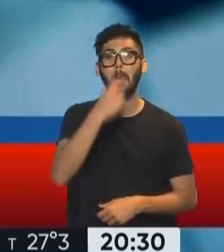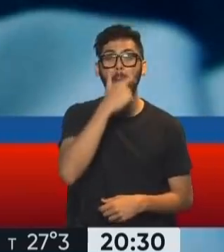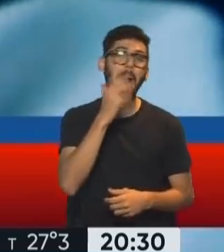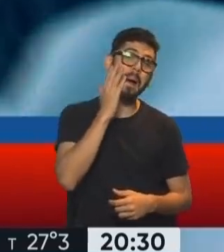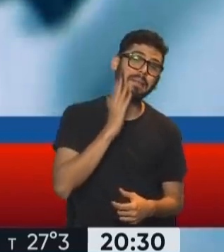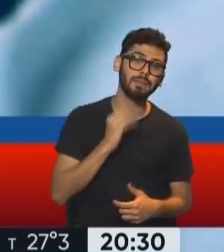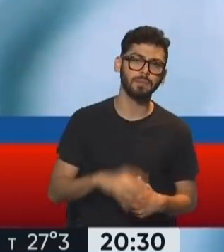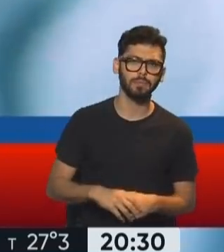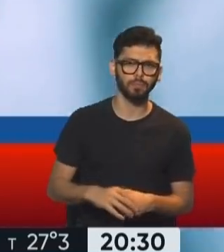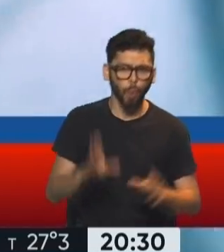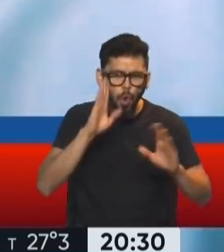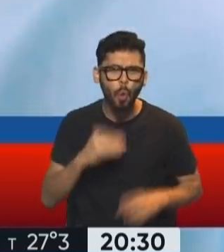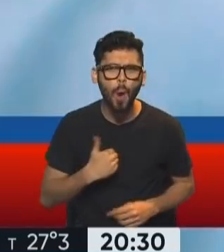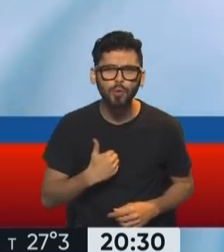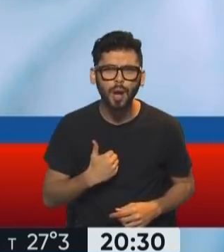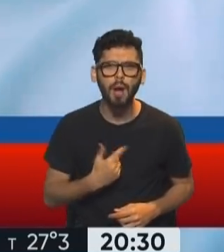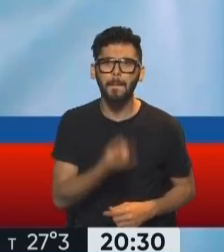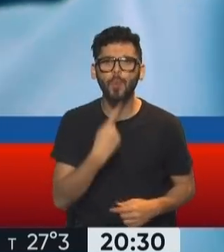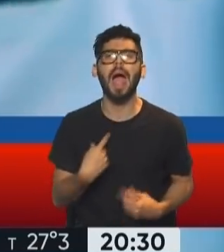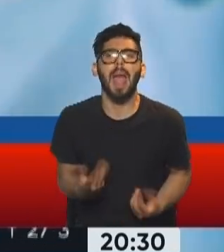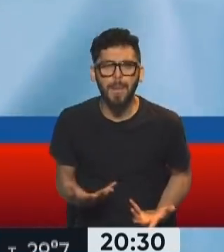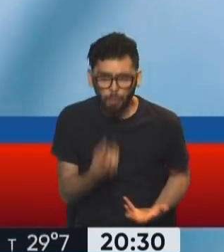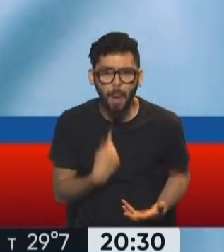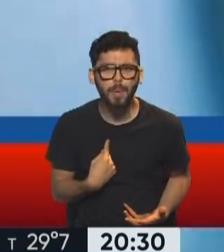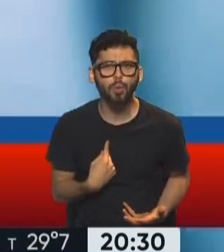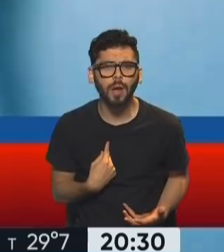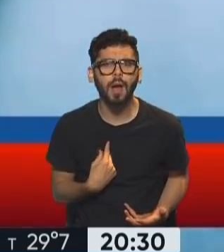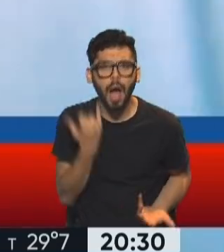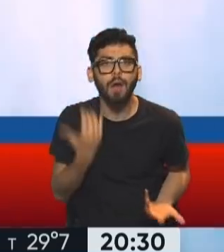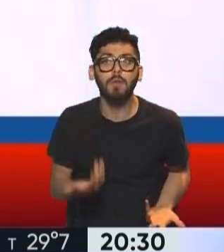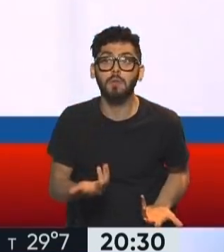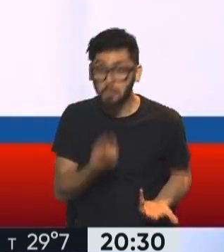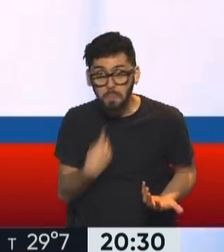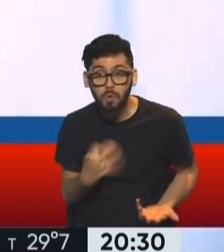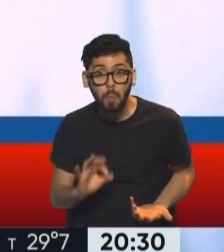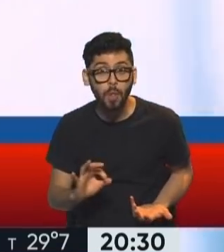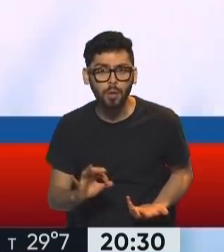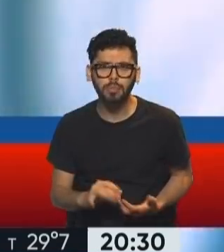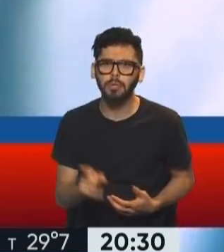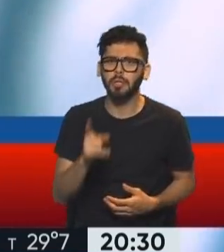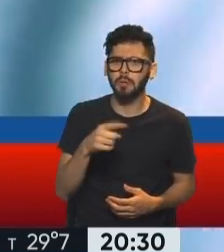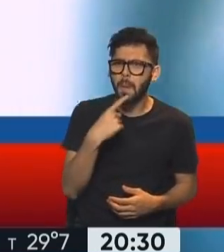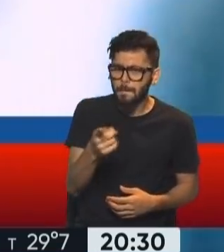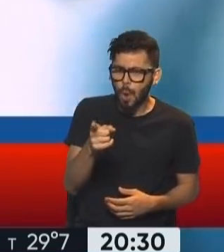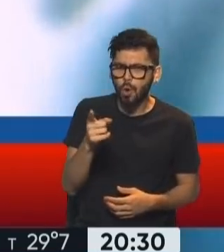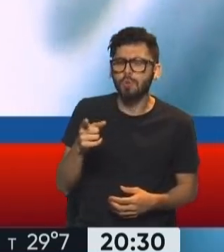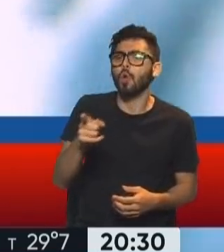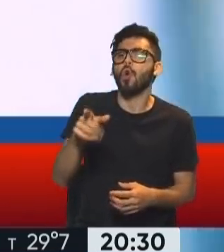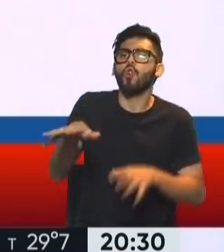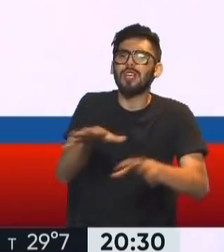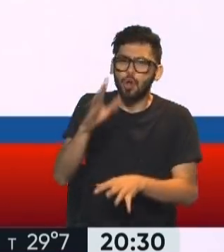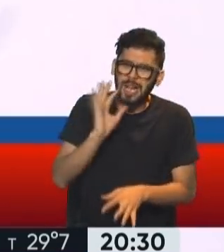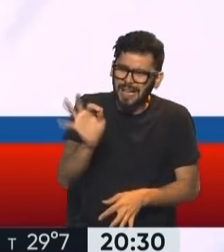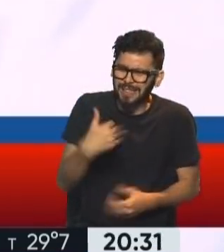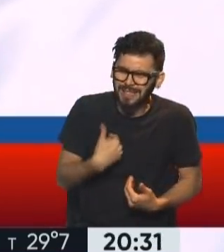¿Nos va a escuchar a nosotros? ¿Nos va a preguntar qué nos pasó? ¿Nos va a preguntar cómo nos siente? Yo sé lo que les pasó. ¿Qué? Yo sé lo que les pasó. Ah, ¿usted sabe lo que